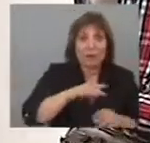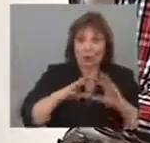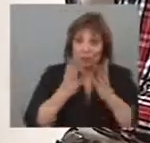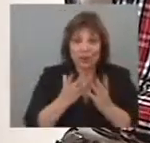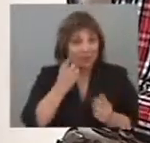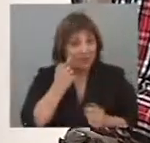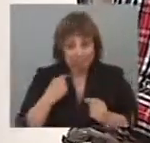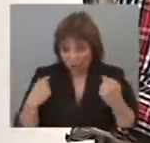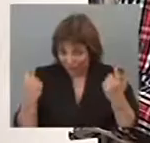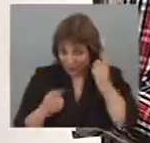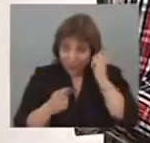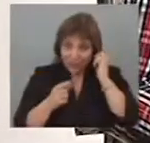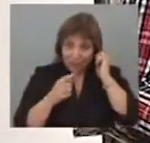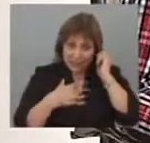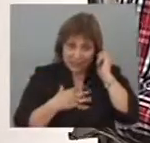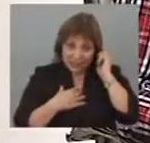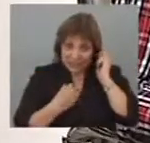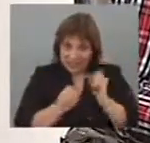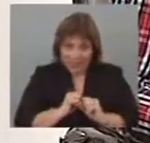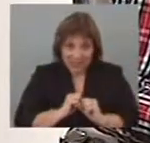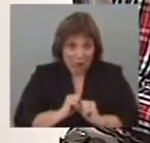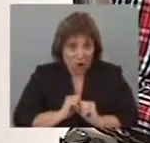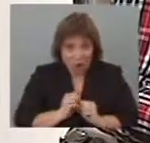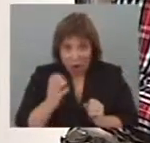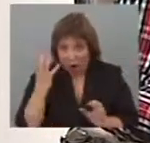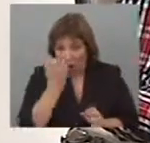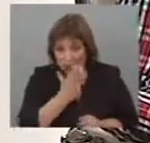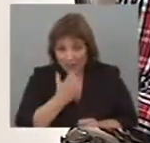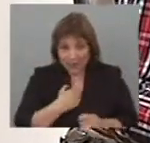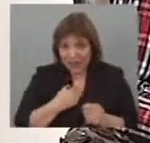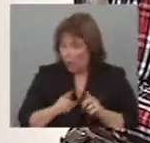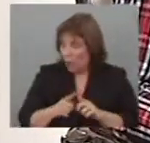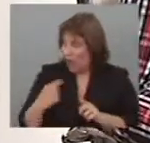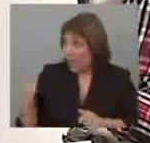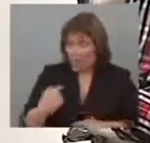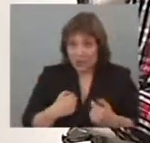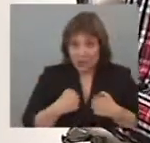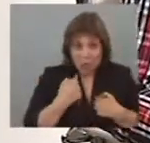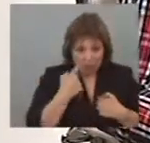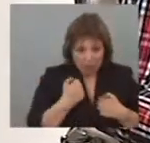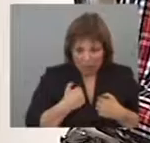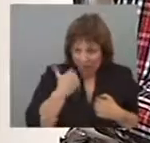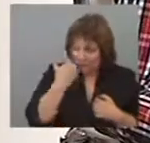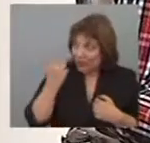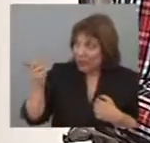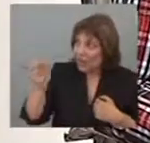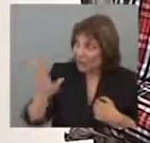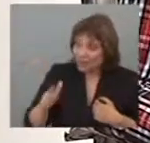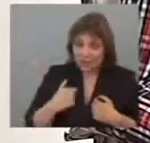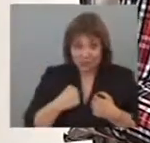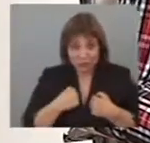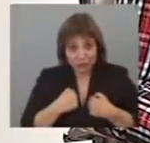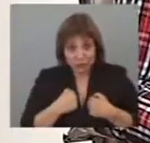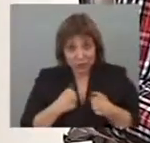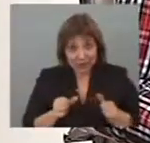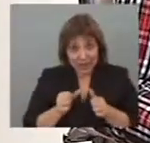varones deberíamos sentirnos horribles de que tengamos pares nuestros que estén haciendo este tipo de cosas. Y deberíamos ser nosotros los